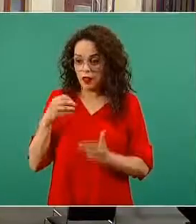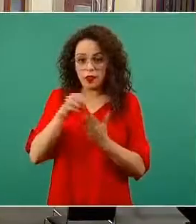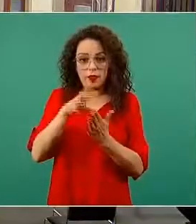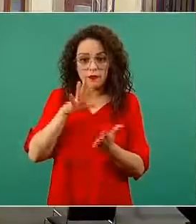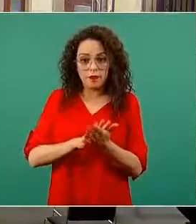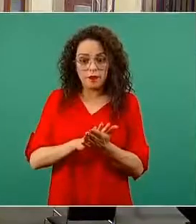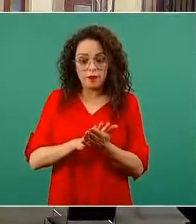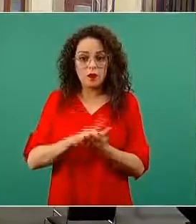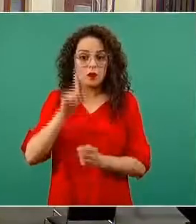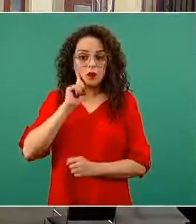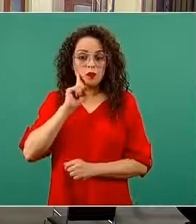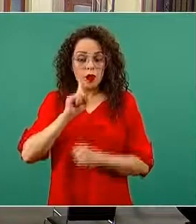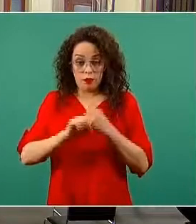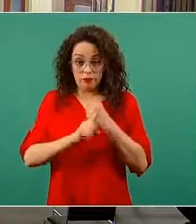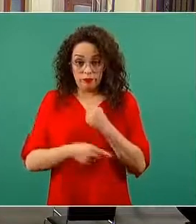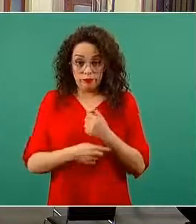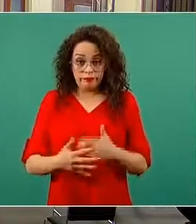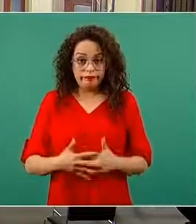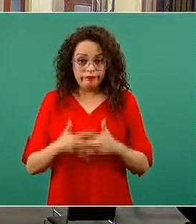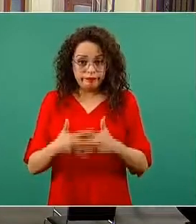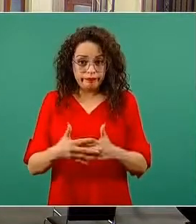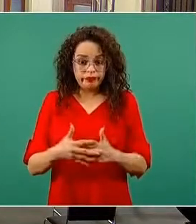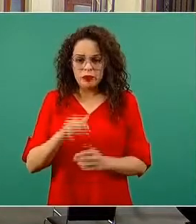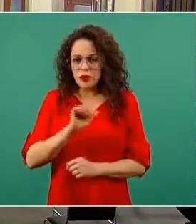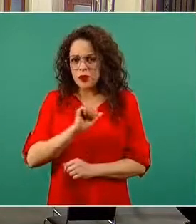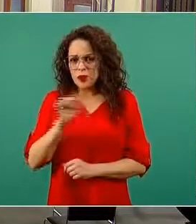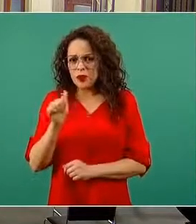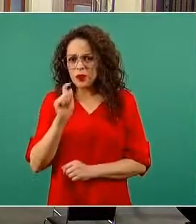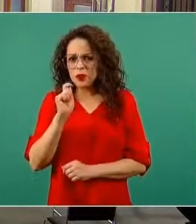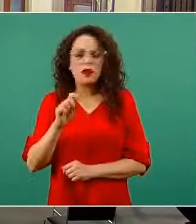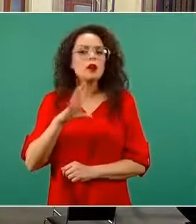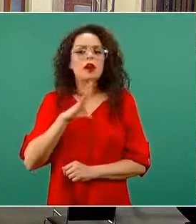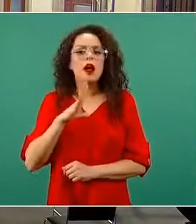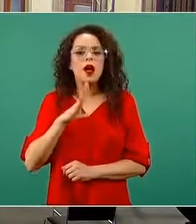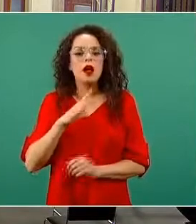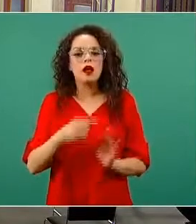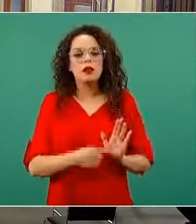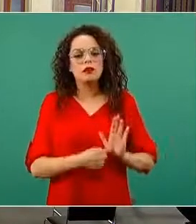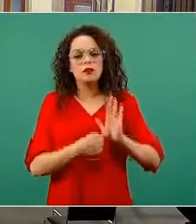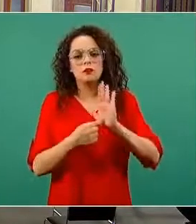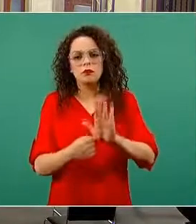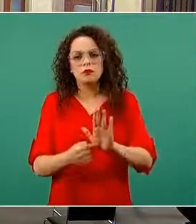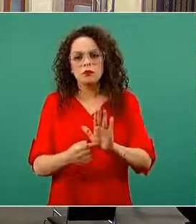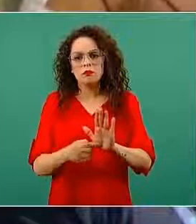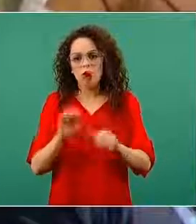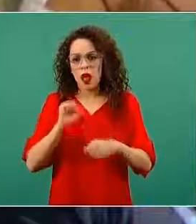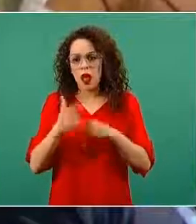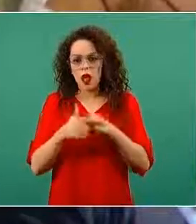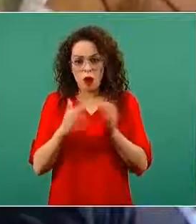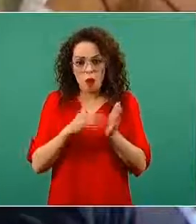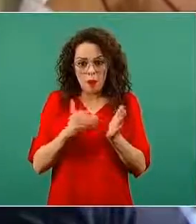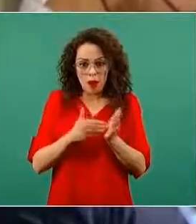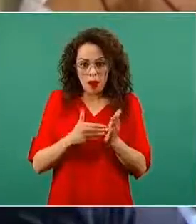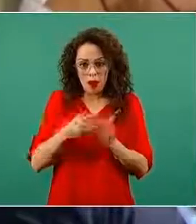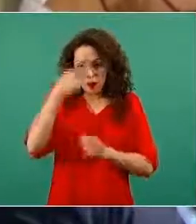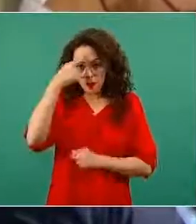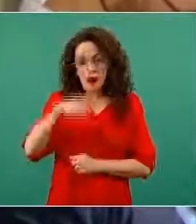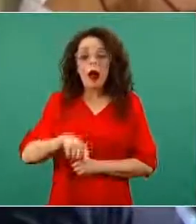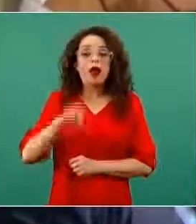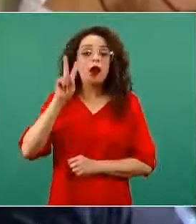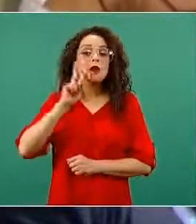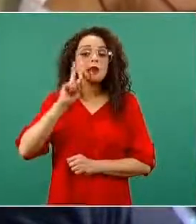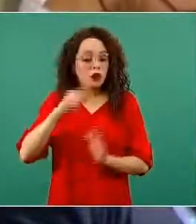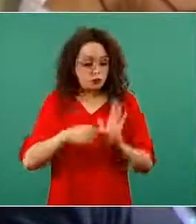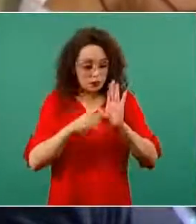mujeres embarazadas, ¿qué requisitos o qué tendrán que presentar ellas al momento de vacunarse para corroborar que tienen más de 9 semanas